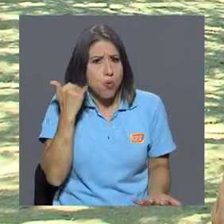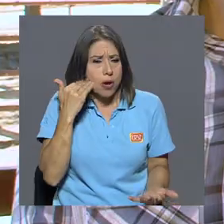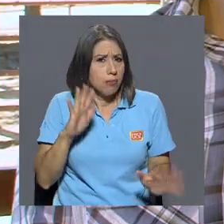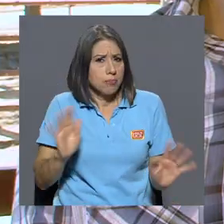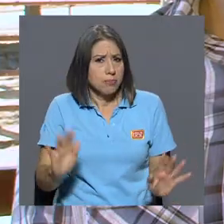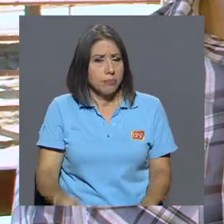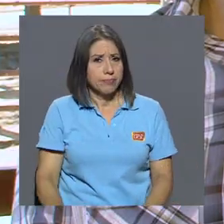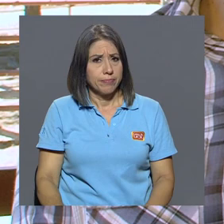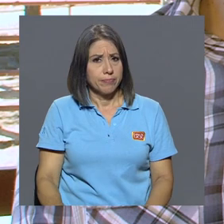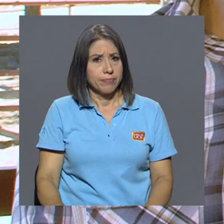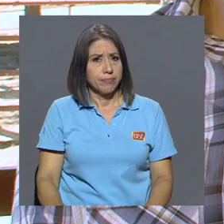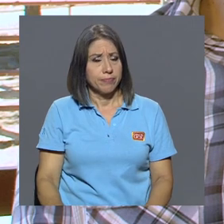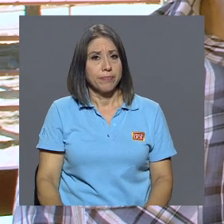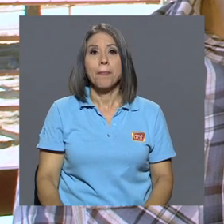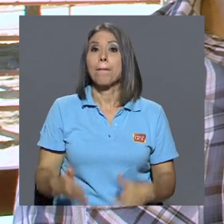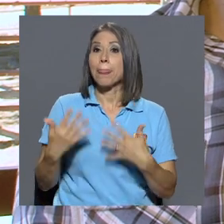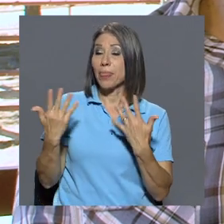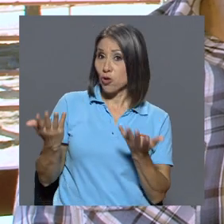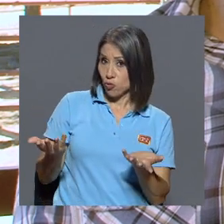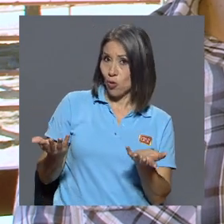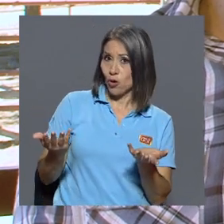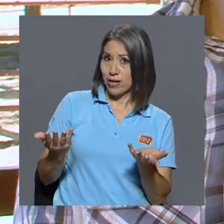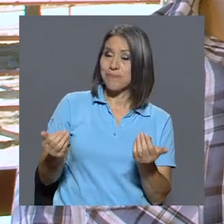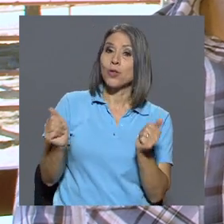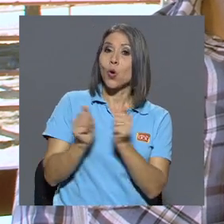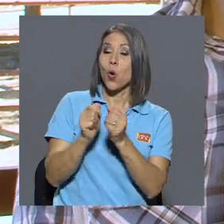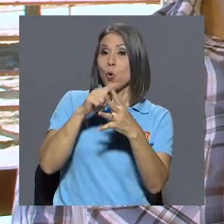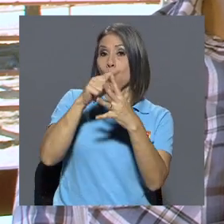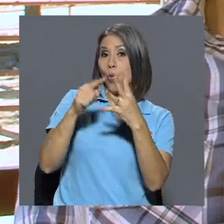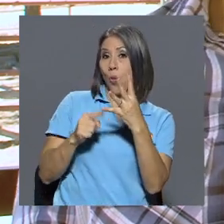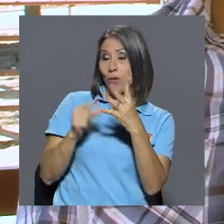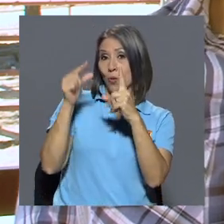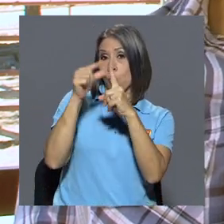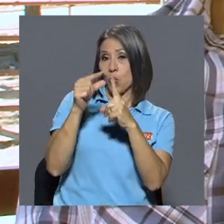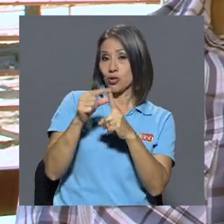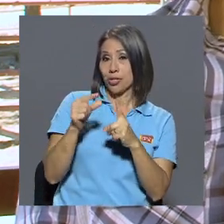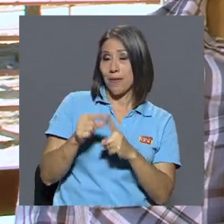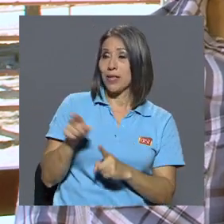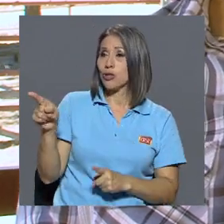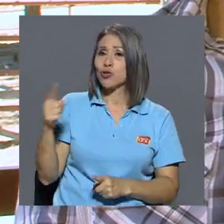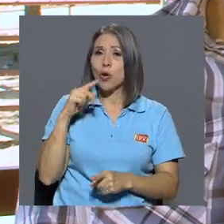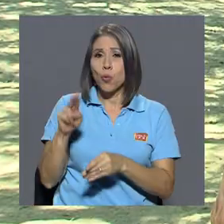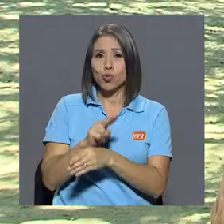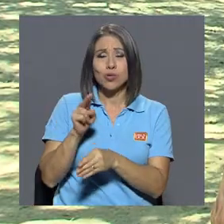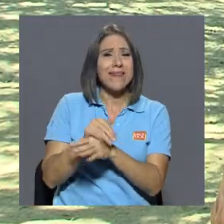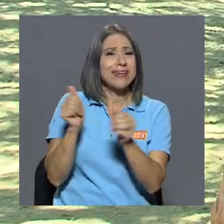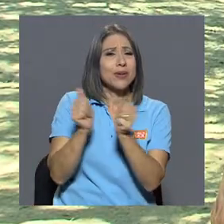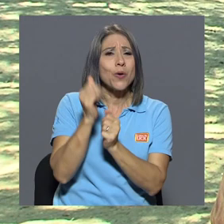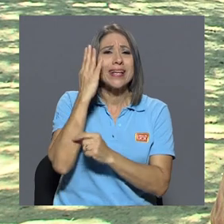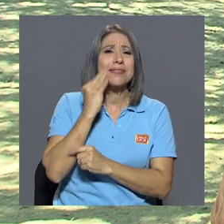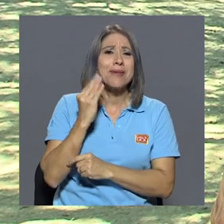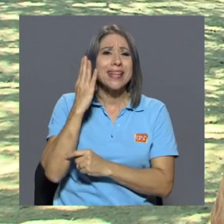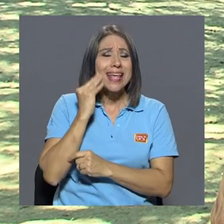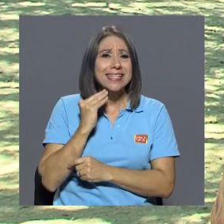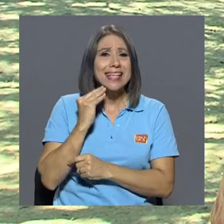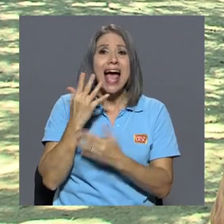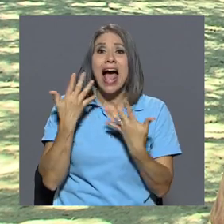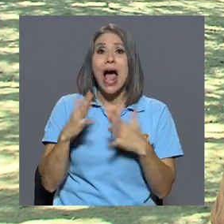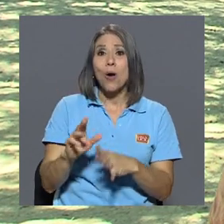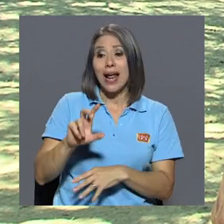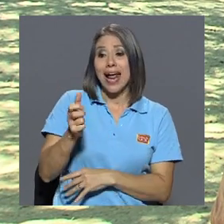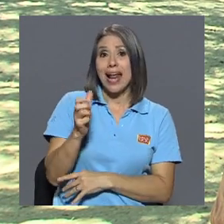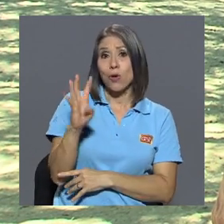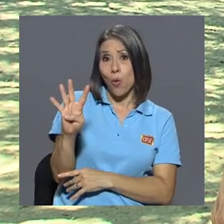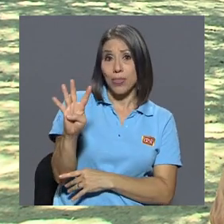Jorge, y de inmediato con esos cuatro conceptos que usted manejaba, con toda la experiencia que tenía, Multivisión, Canal 4.